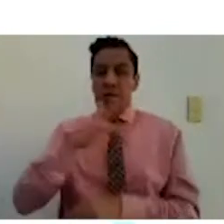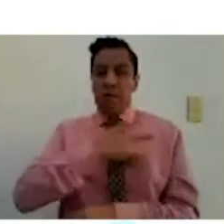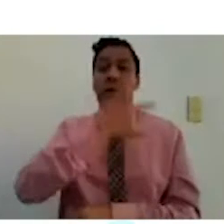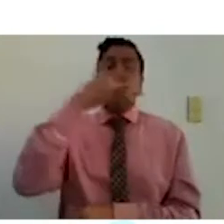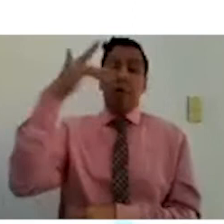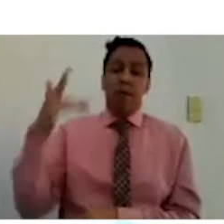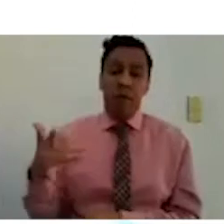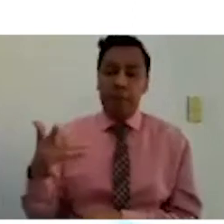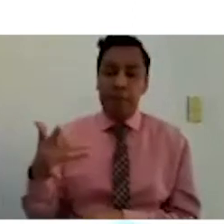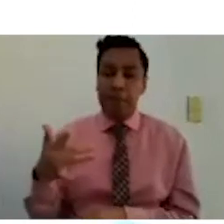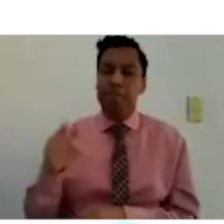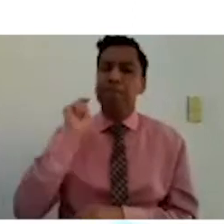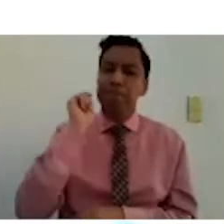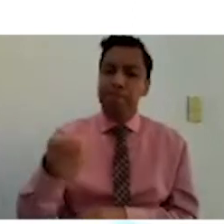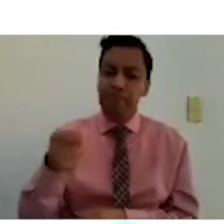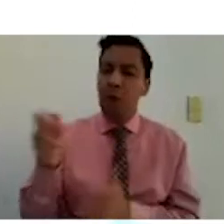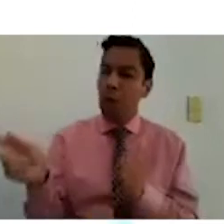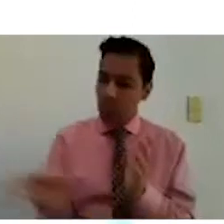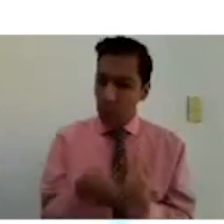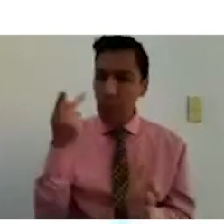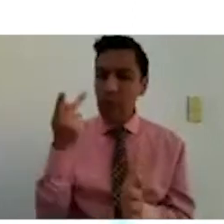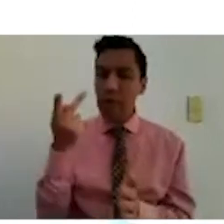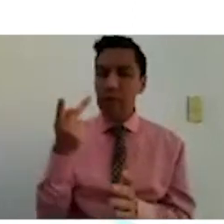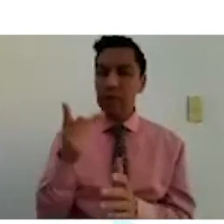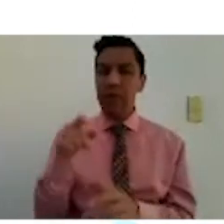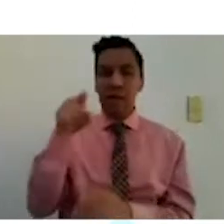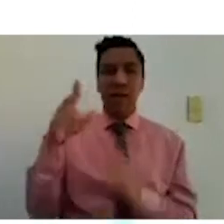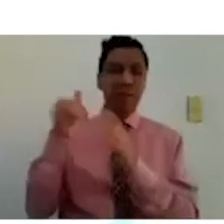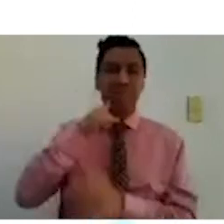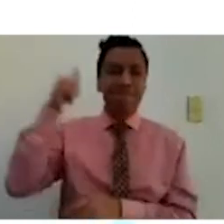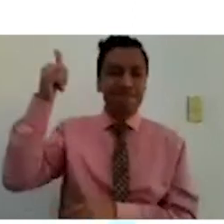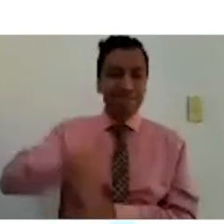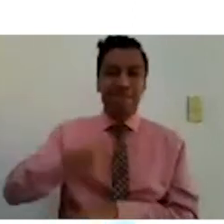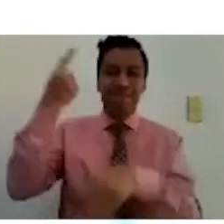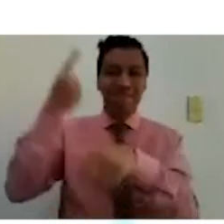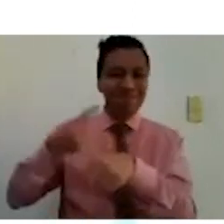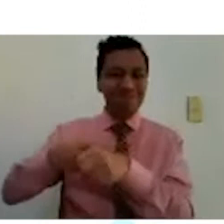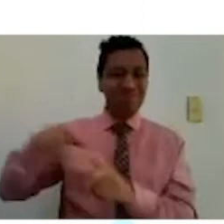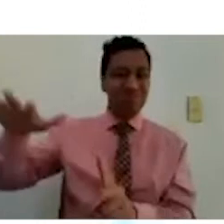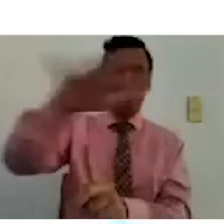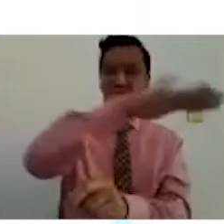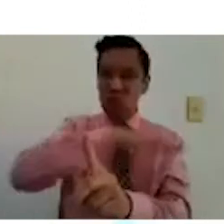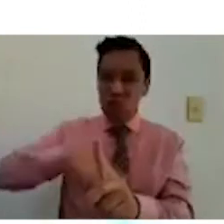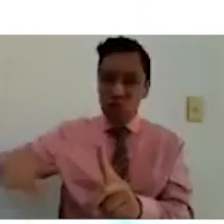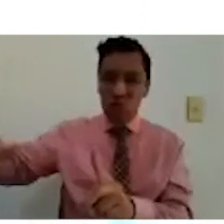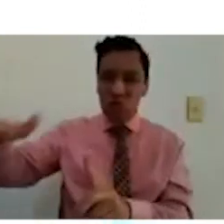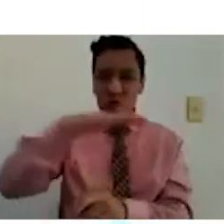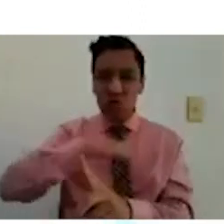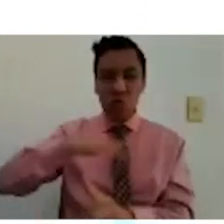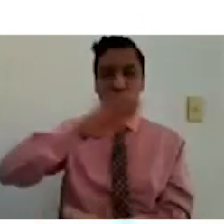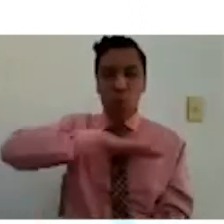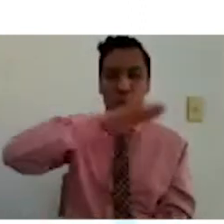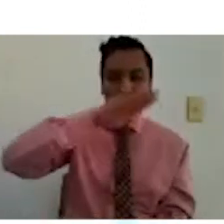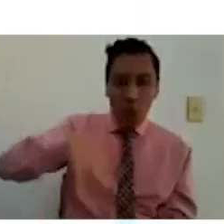nos marca o demarca una vez más la situación de la enfermedad, la ciudad en la película de Muerte en Venecia,